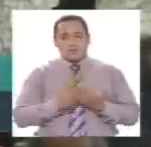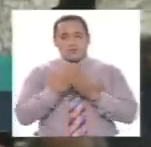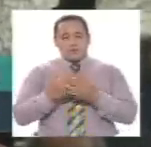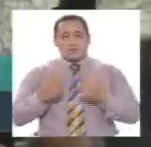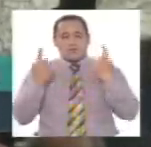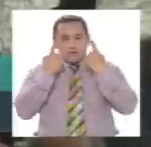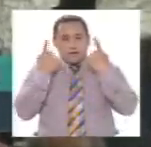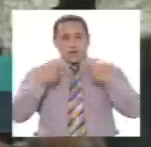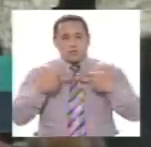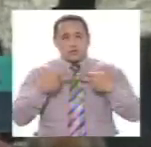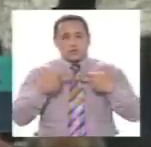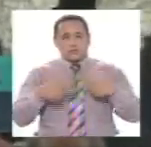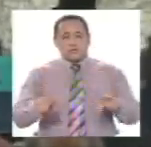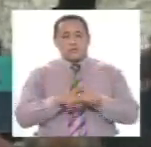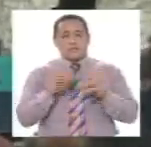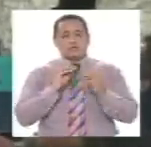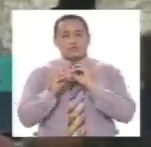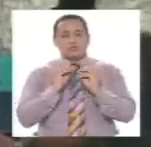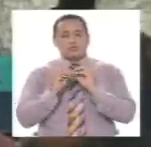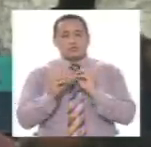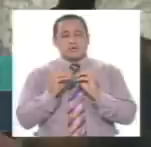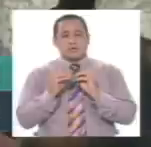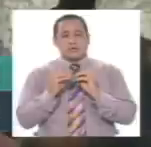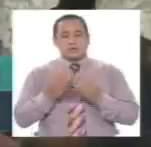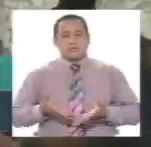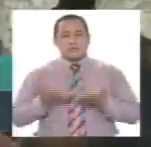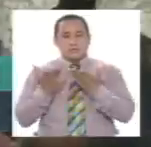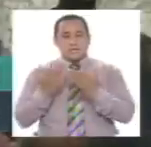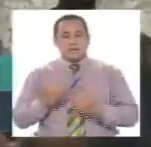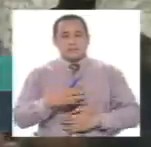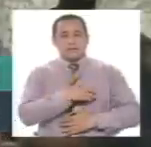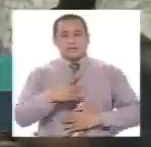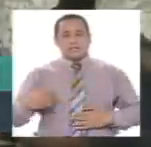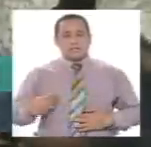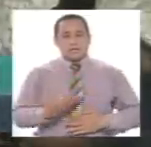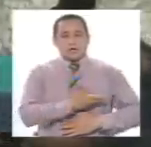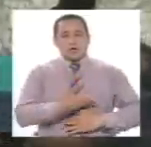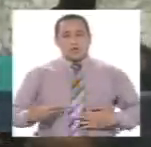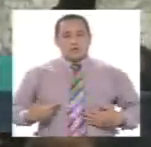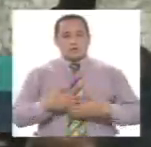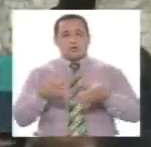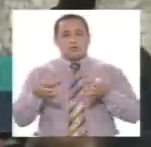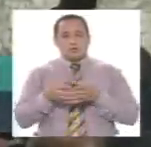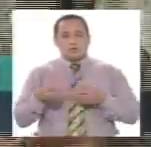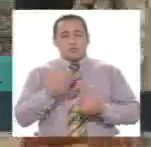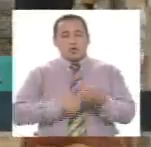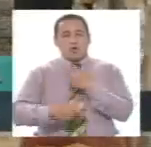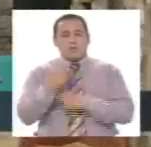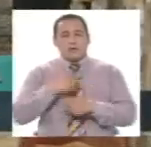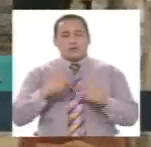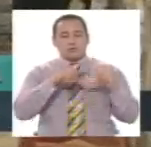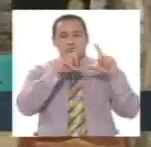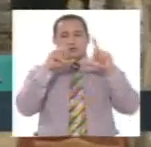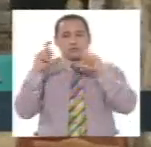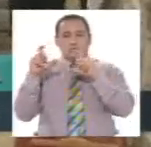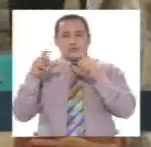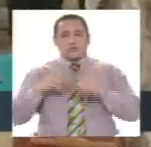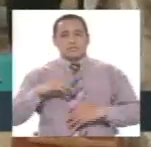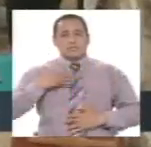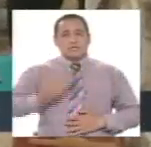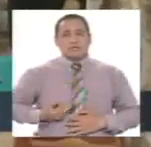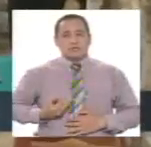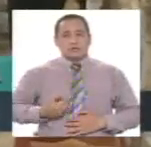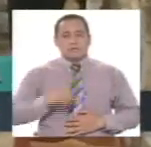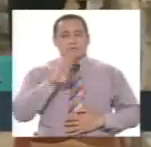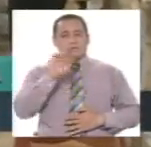estando a lo acordado, se resuelve nombrar ministra de Estado en el despacho de Comercio Exterior y Turismo a la